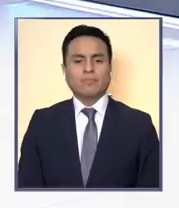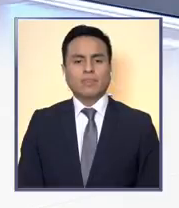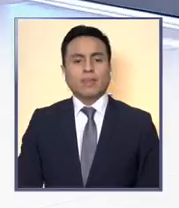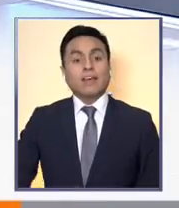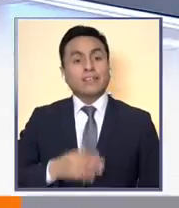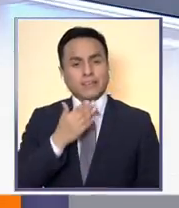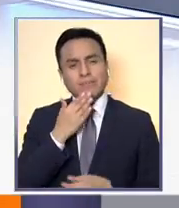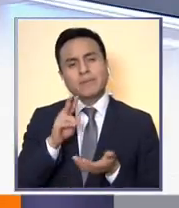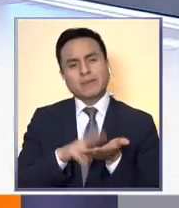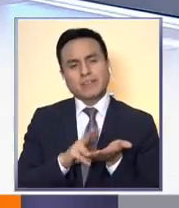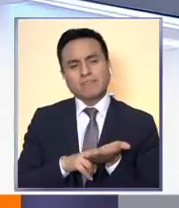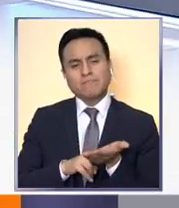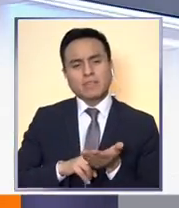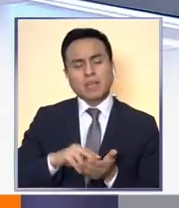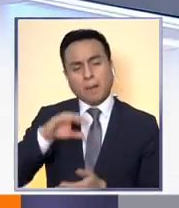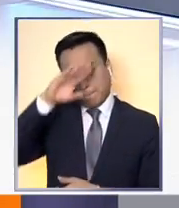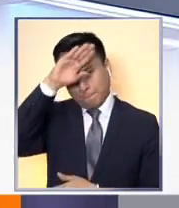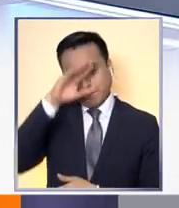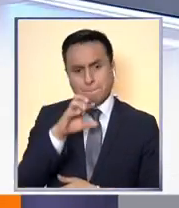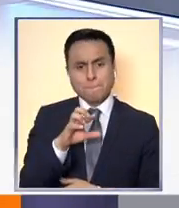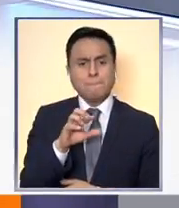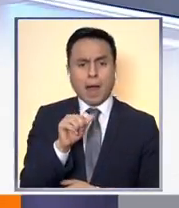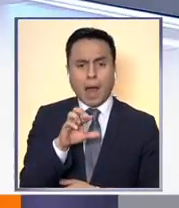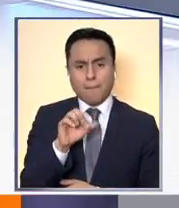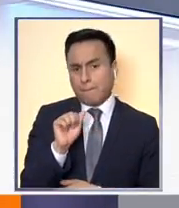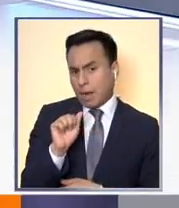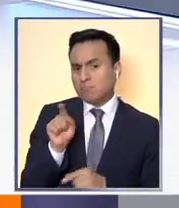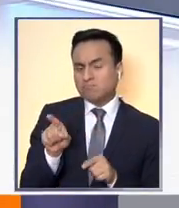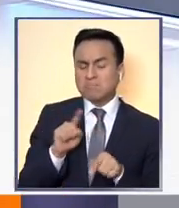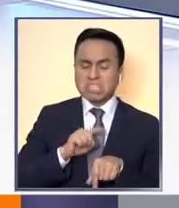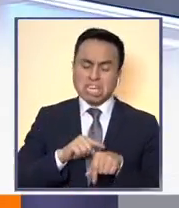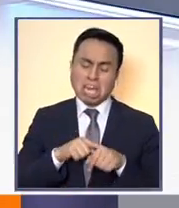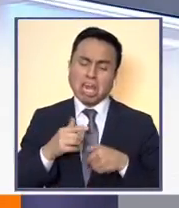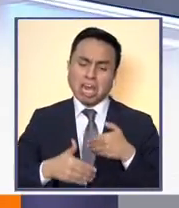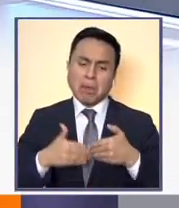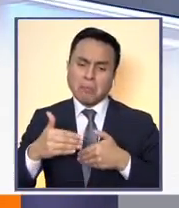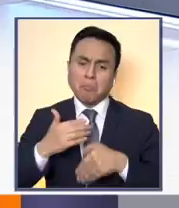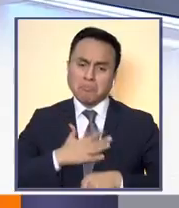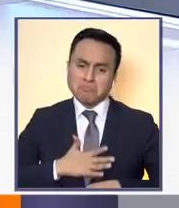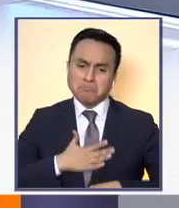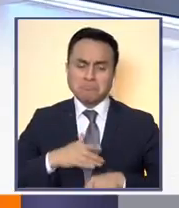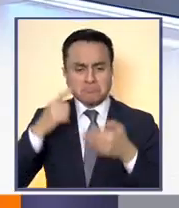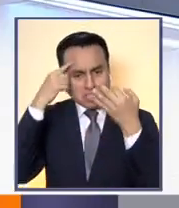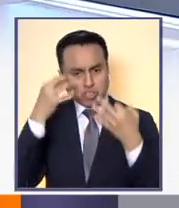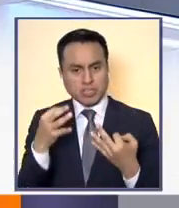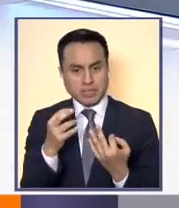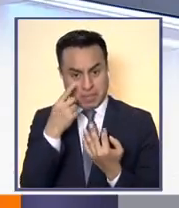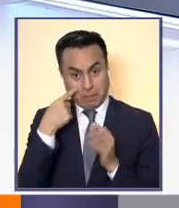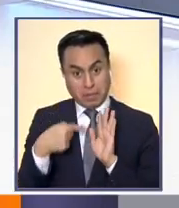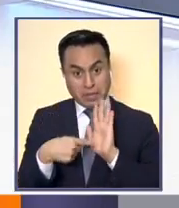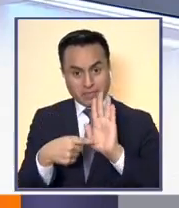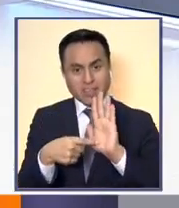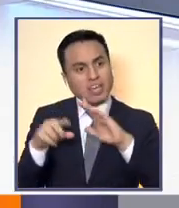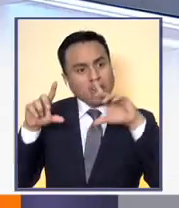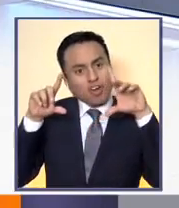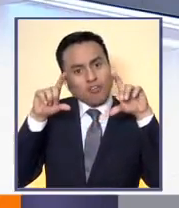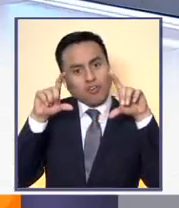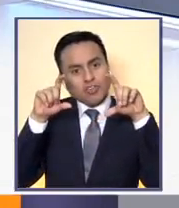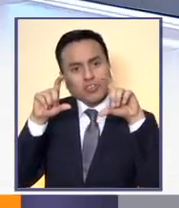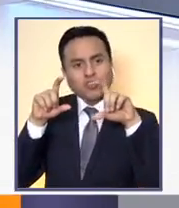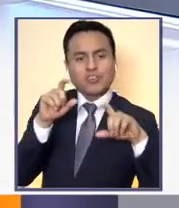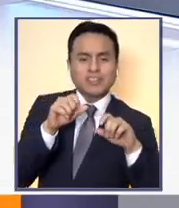Bien, es cierto que el Papa se ha ido tomando su tiempo para ir tomando este tipo de decisiones. Porque mire, esta foto es